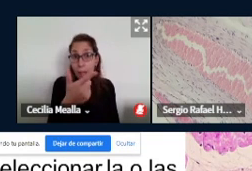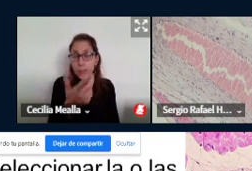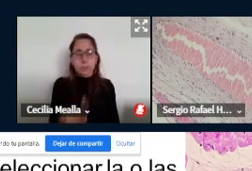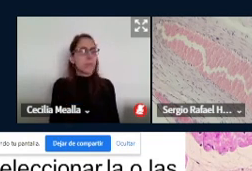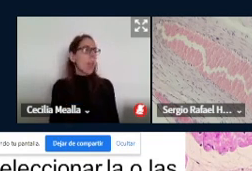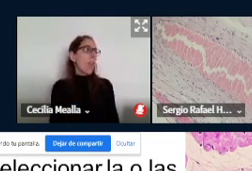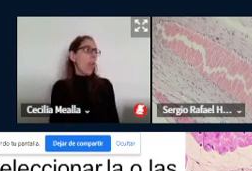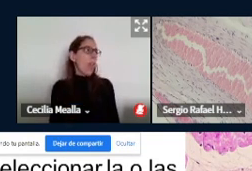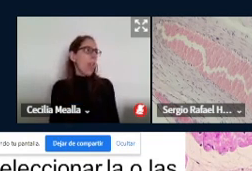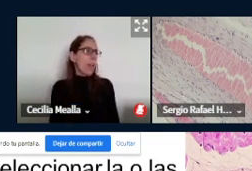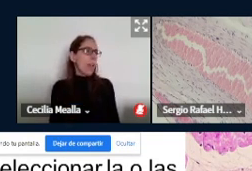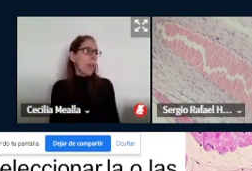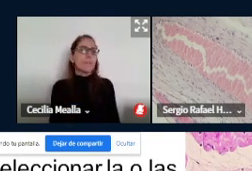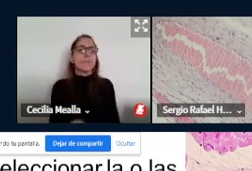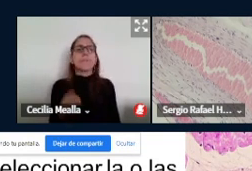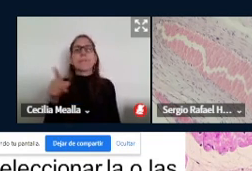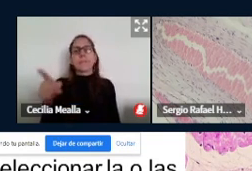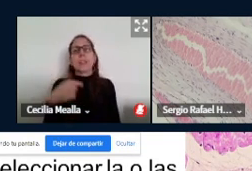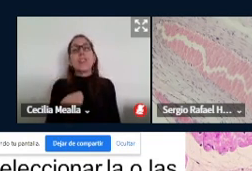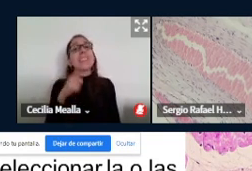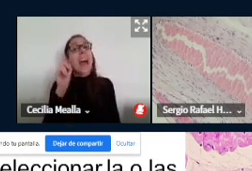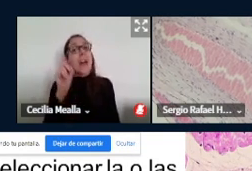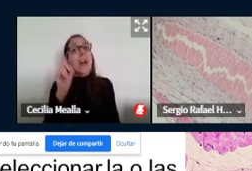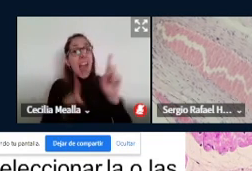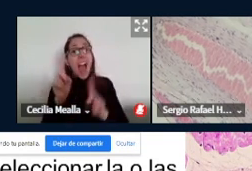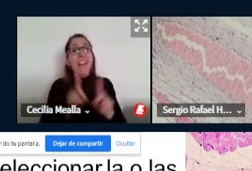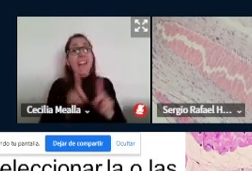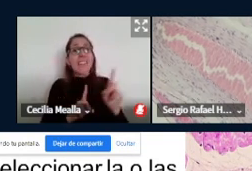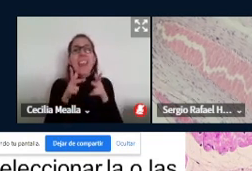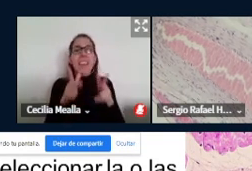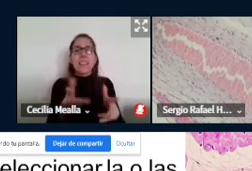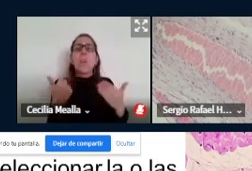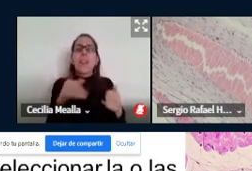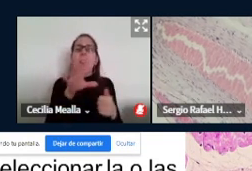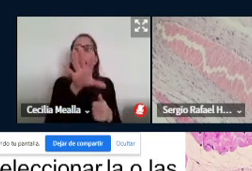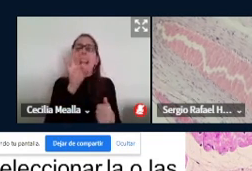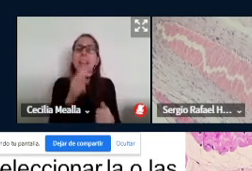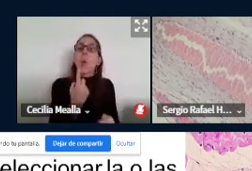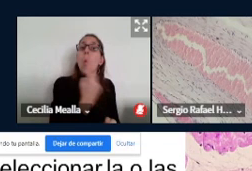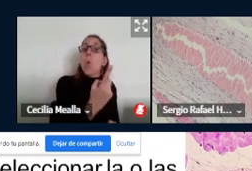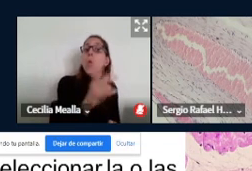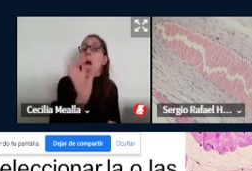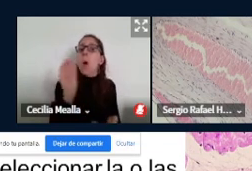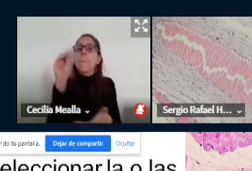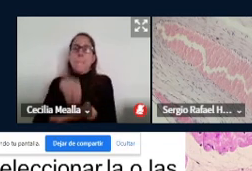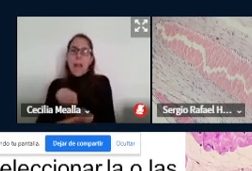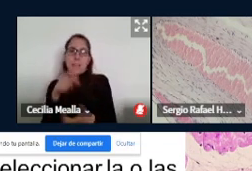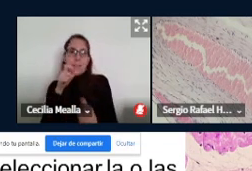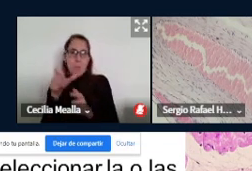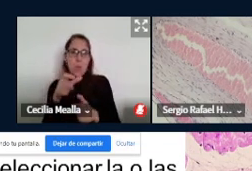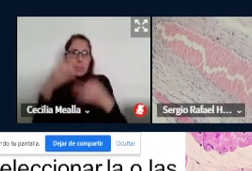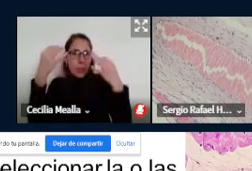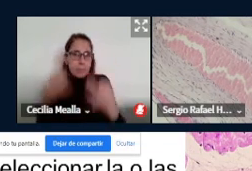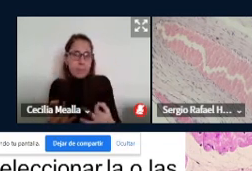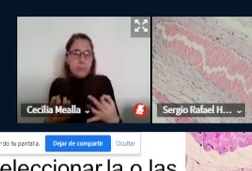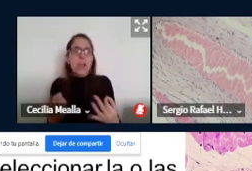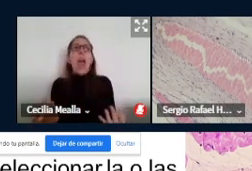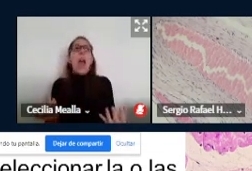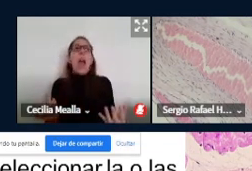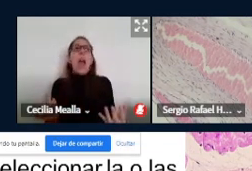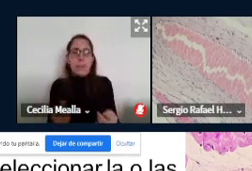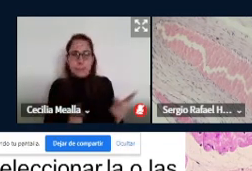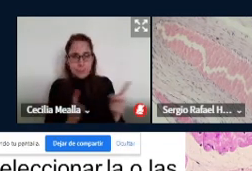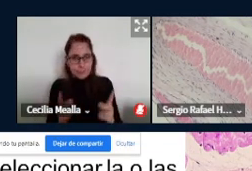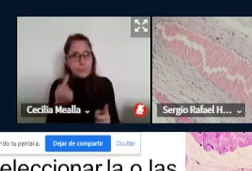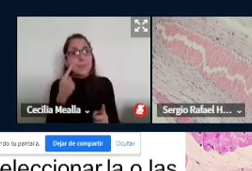soy de las que no suelo leer que dice seleccione la o las opciones correctas. Que puede haber más de una.